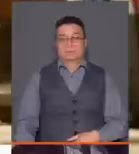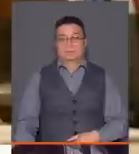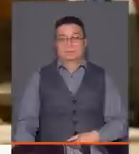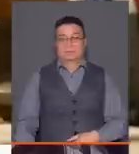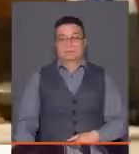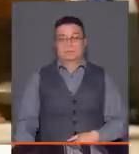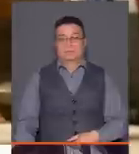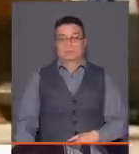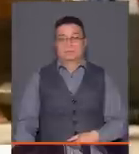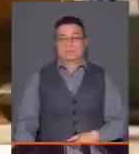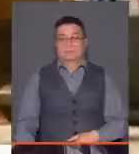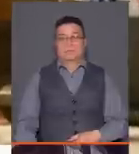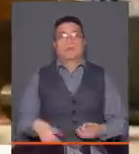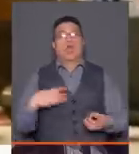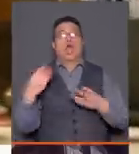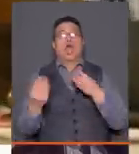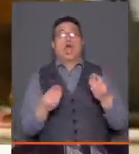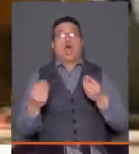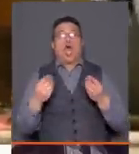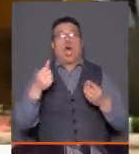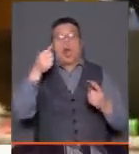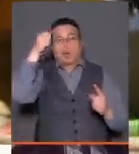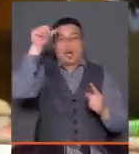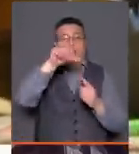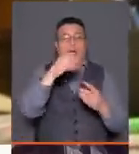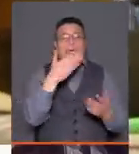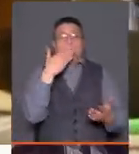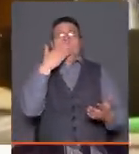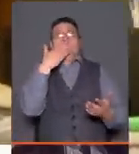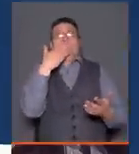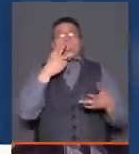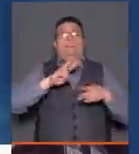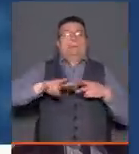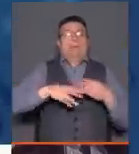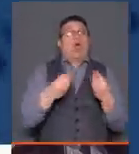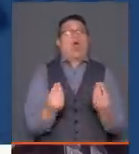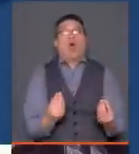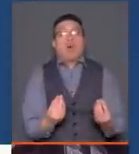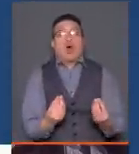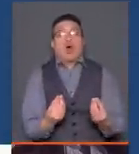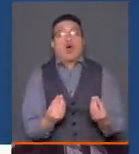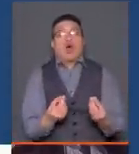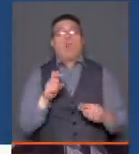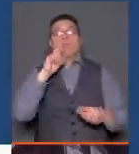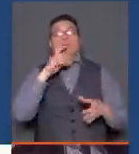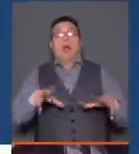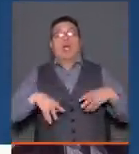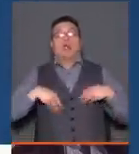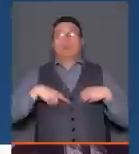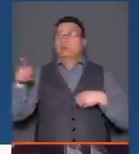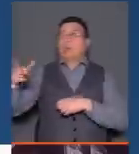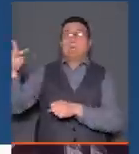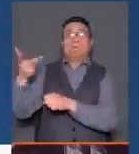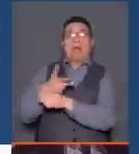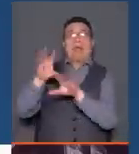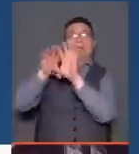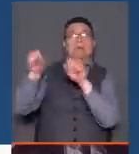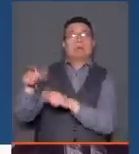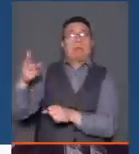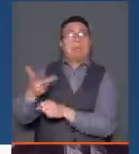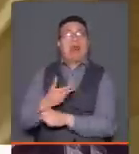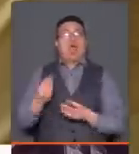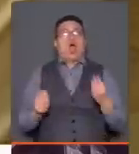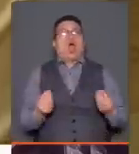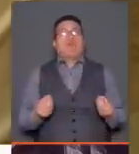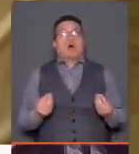cómo se repara el daño es la pregunta que nace de inmediato quien ASUME cuando el sistema falla Hasta ahora nada